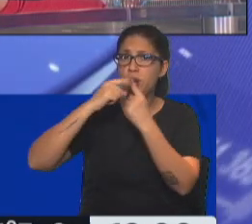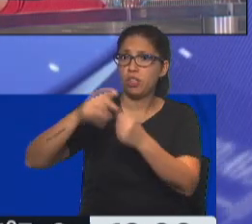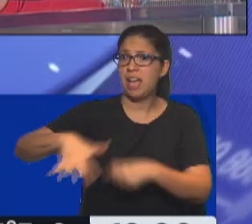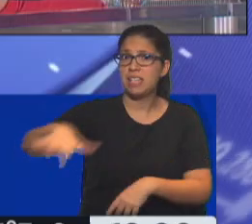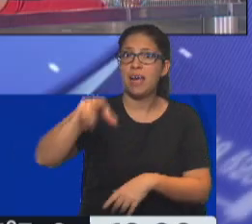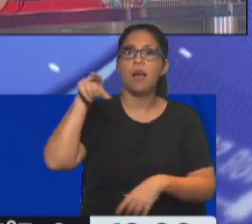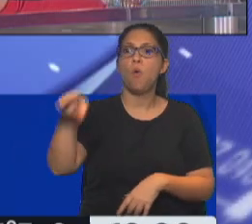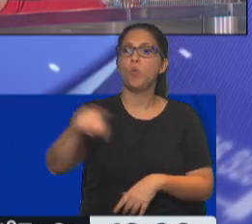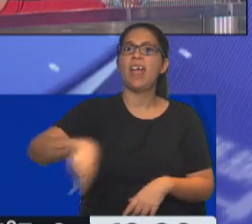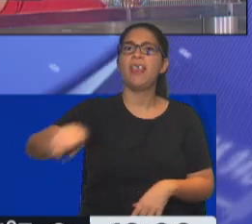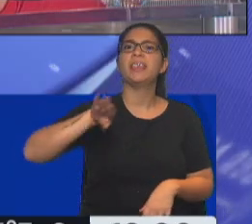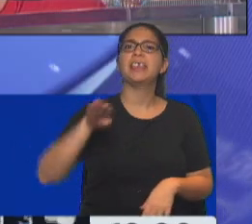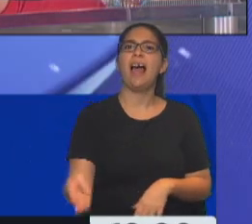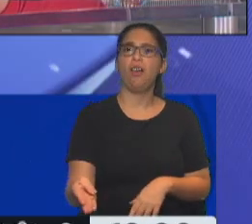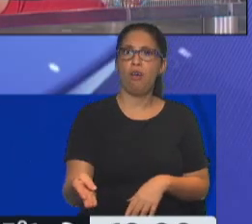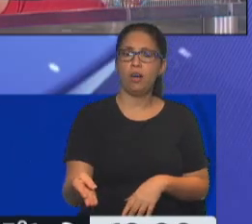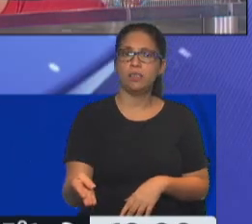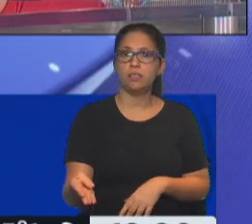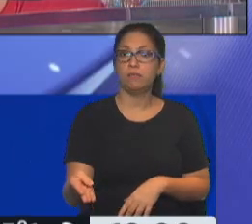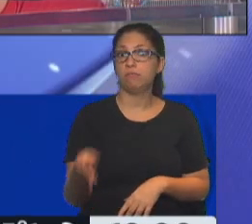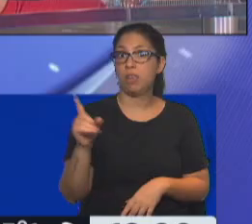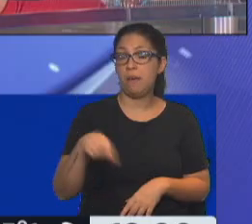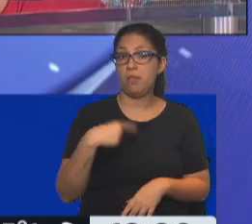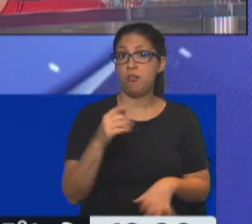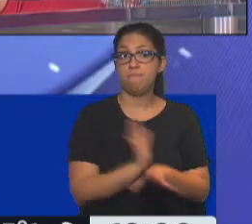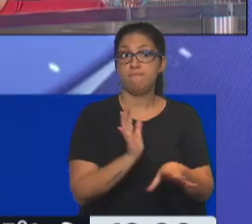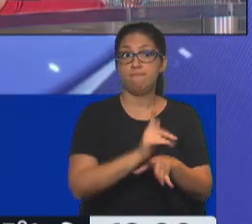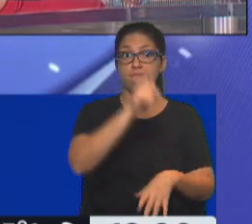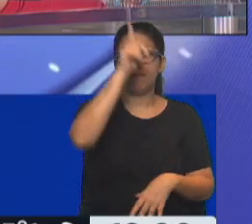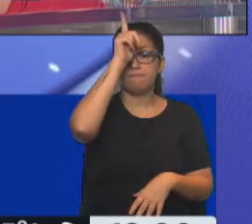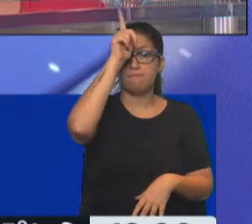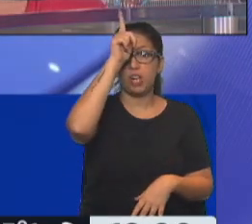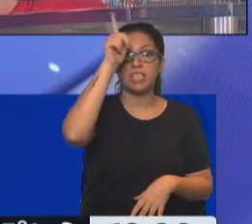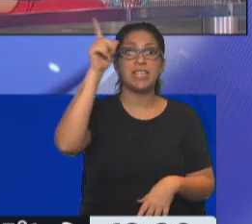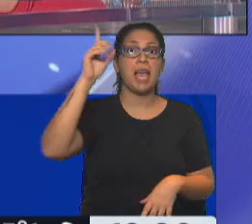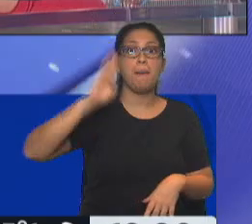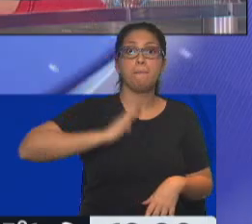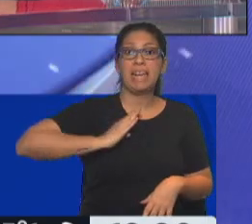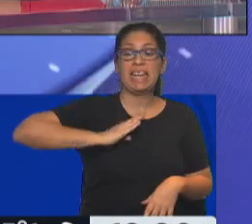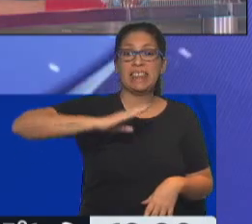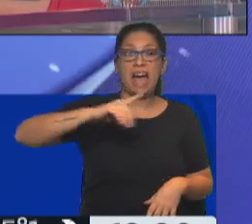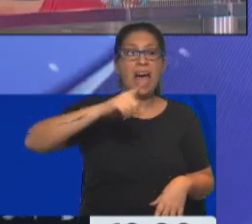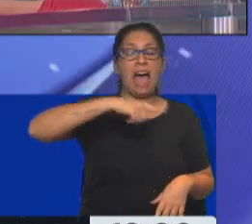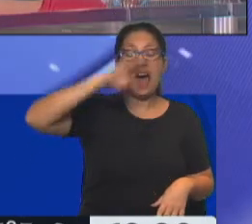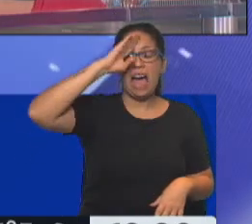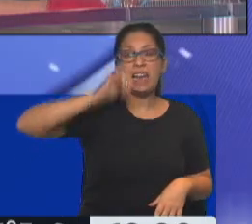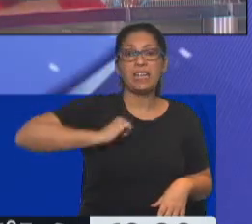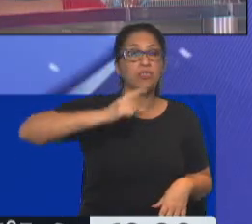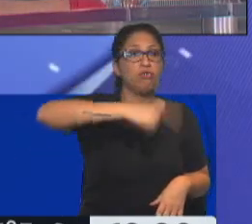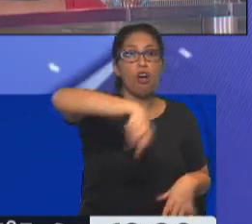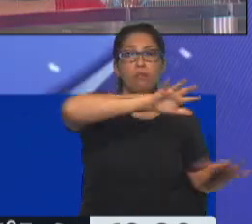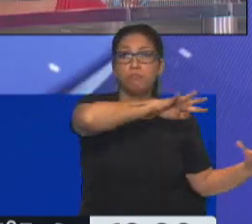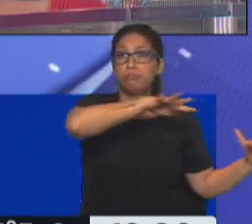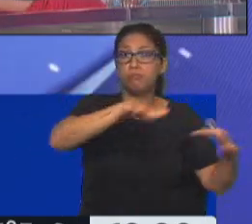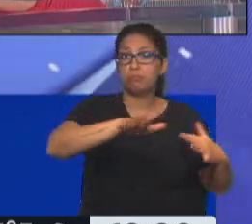fue traidores y sacó, o dio luz verde, digamos, a los militares. Manifestantes que también, bueno, hubo escenas muy fuertes